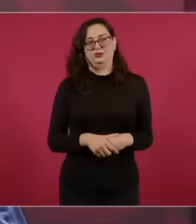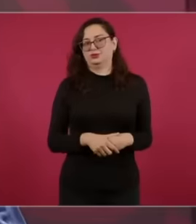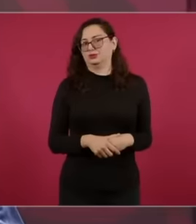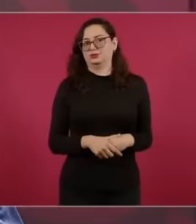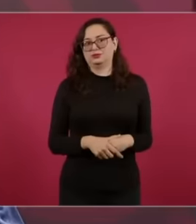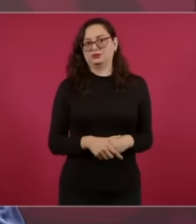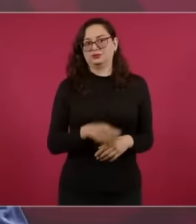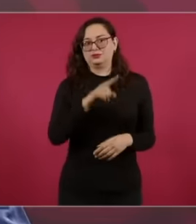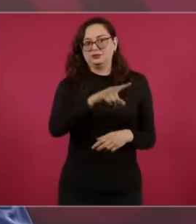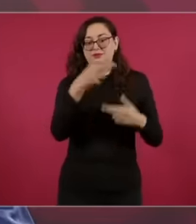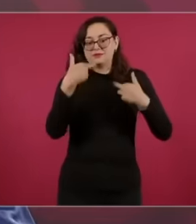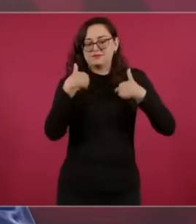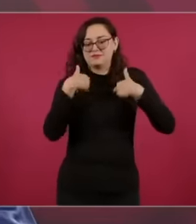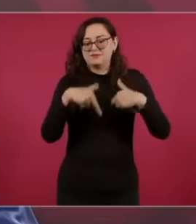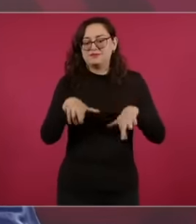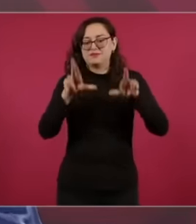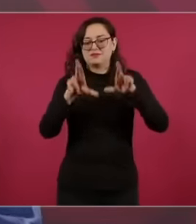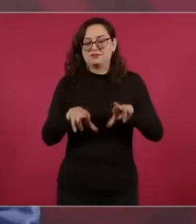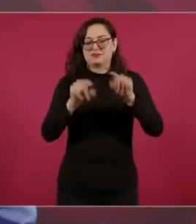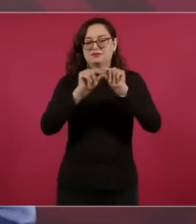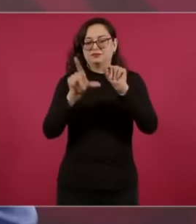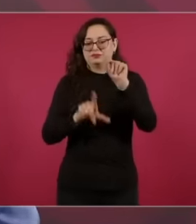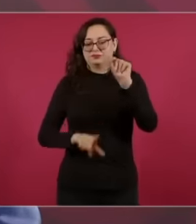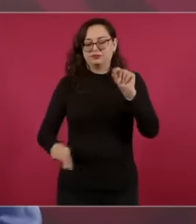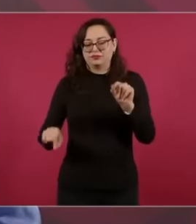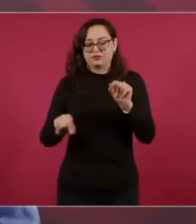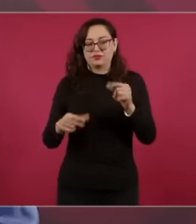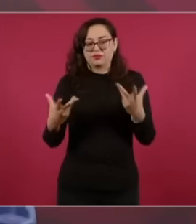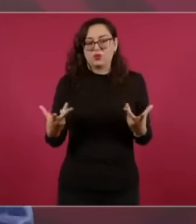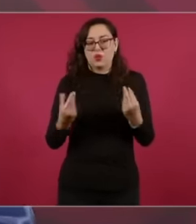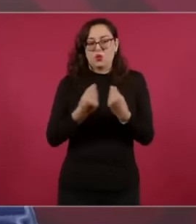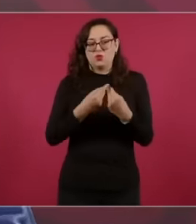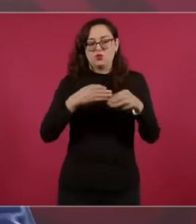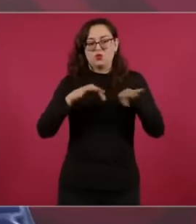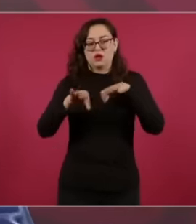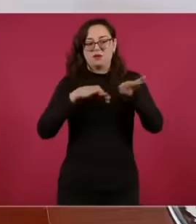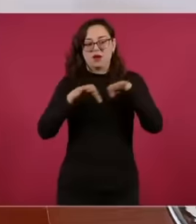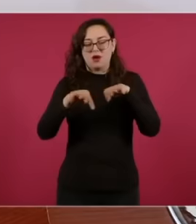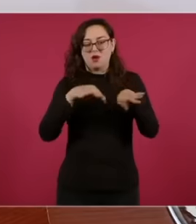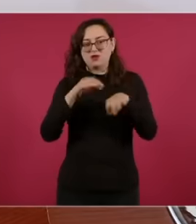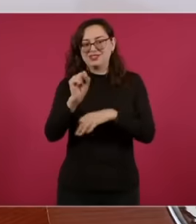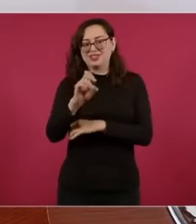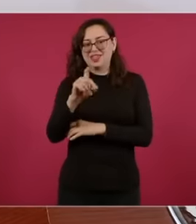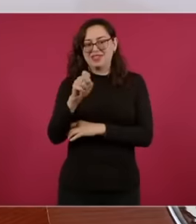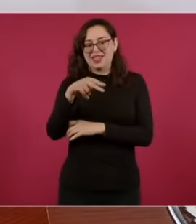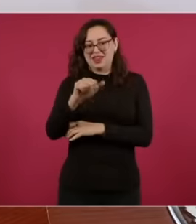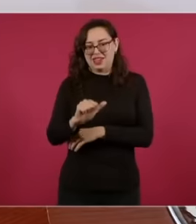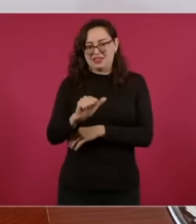la defensa del gobierno de Peña Nieto,